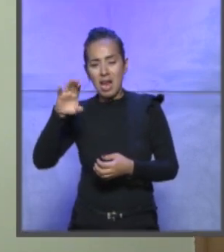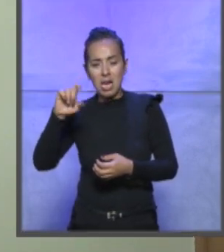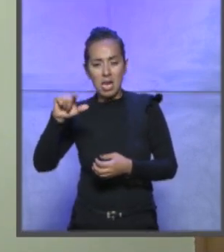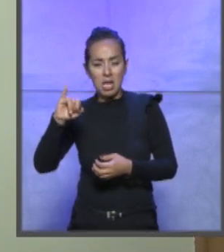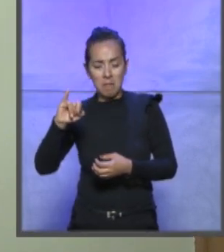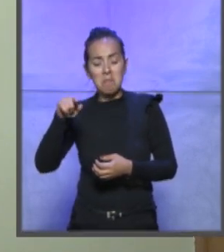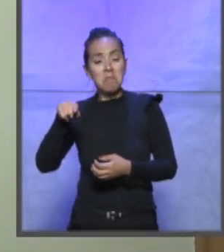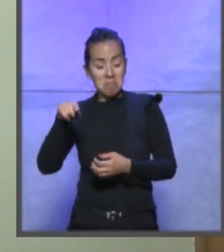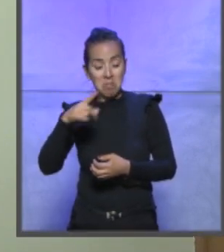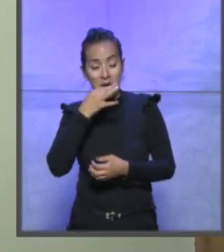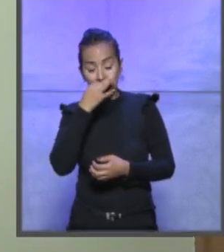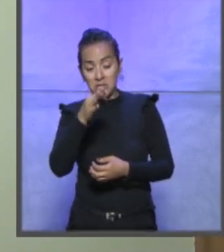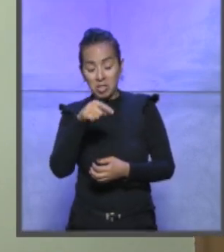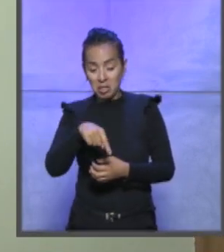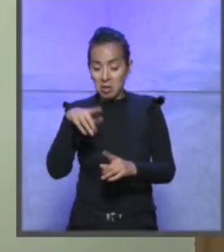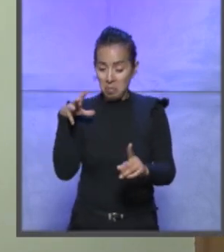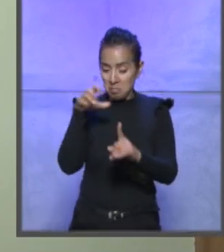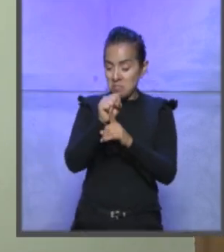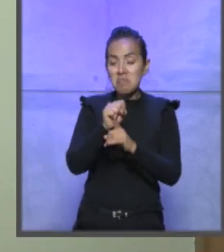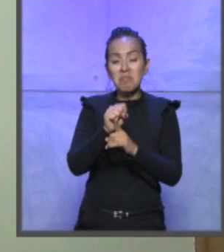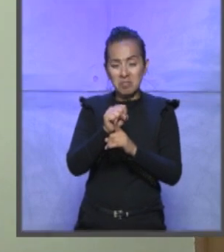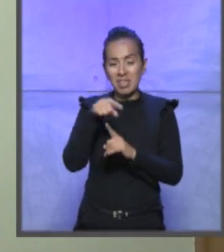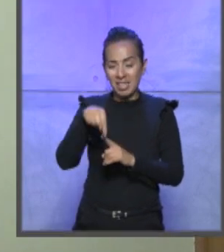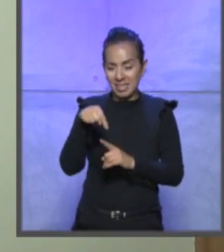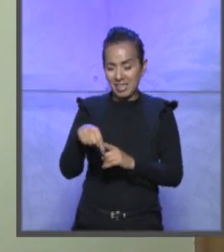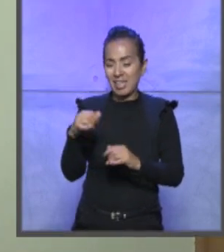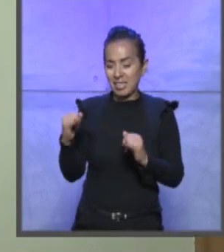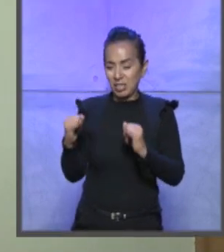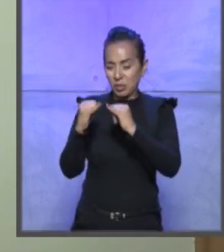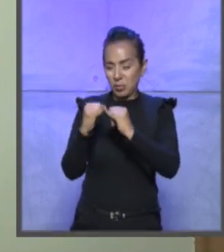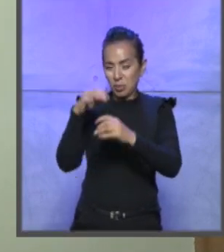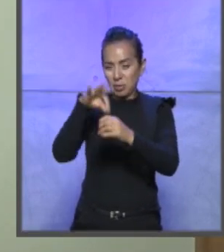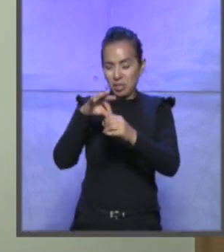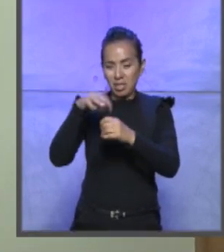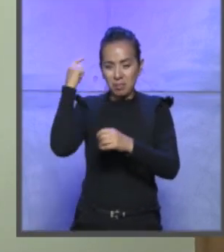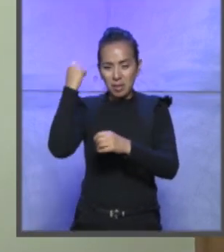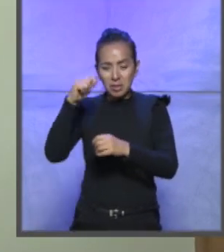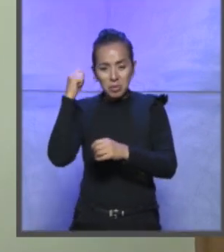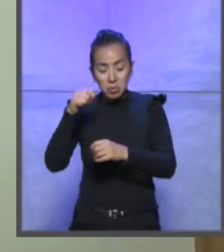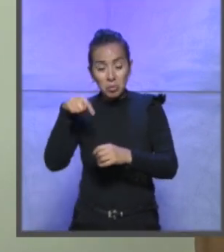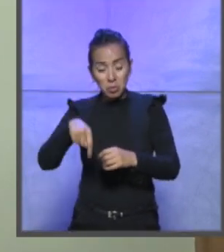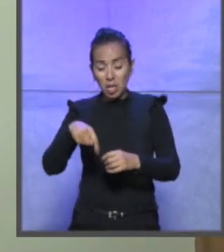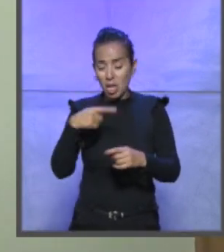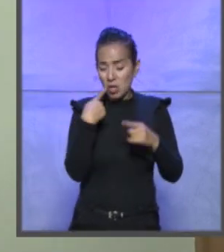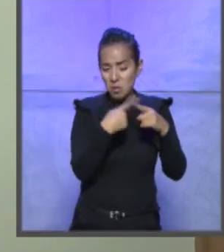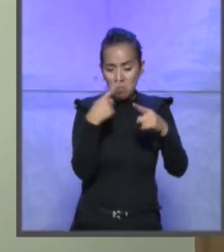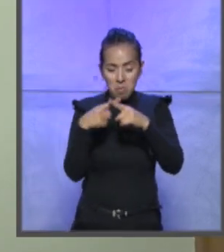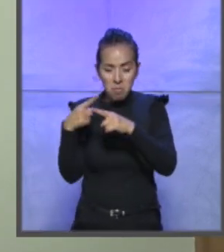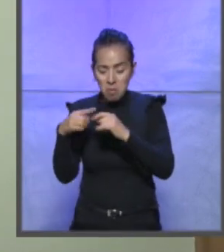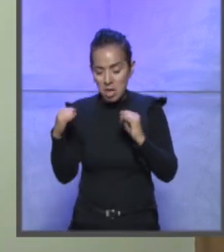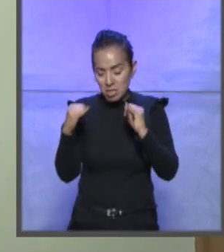se logró y que aquí el Tribunal Electoral de Tabasco, el Instituto Electoral de Participación Ciudadana de Tabasco y todas